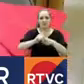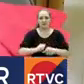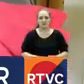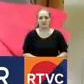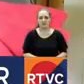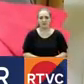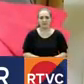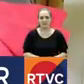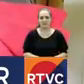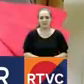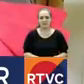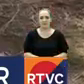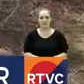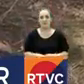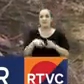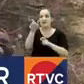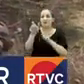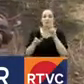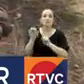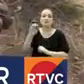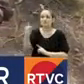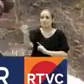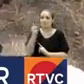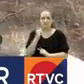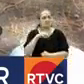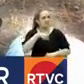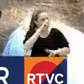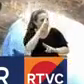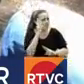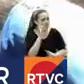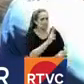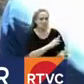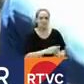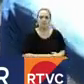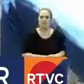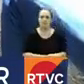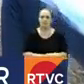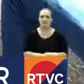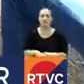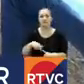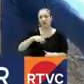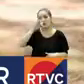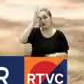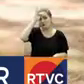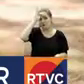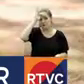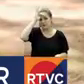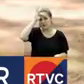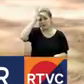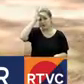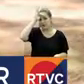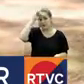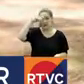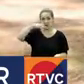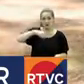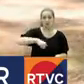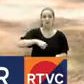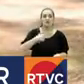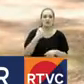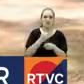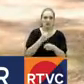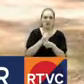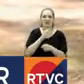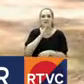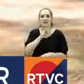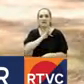compañía. Y pacientes, quienes siempre se muestran muy respetuosos. Aquí en el hospital día trabajamos los